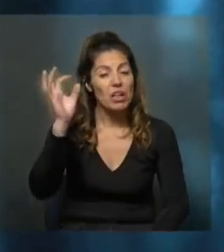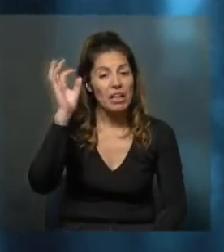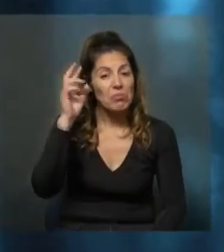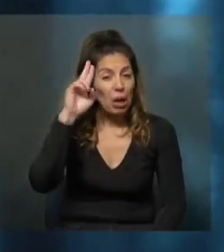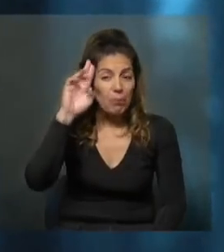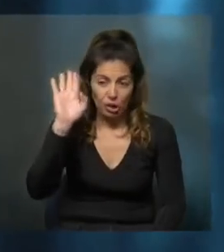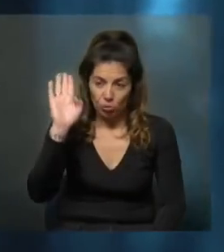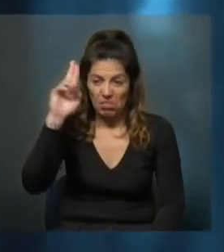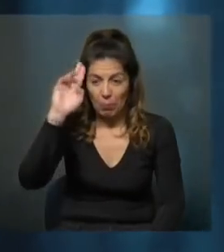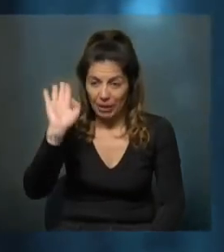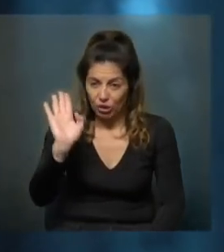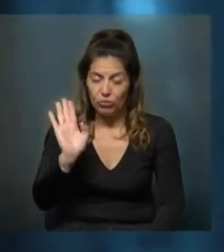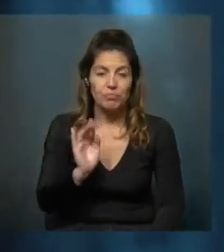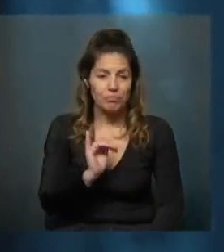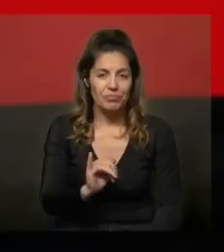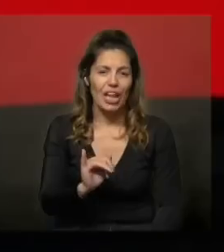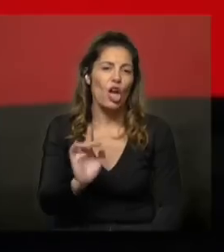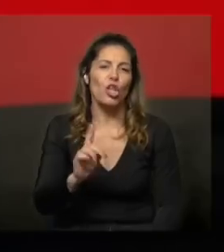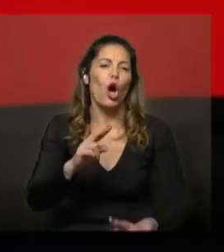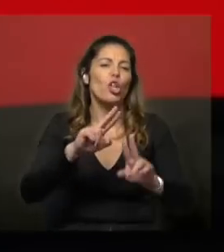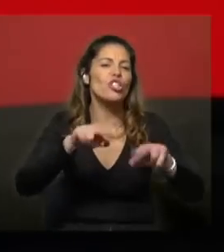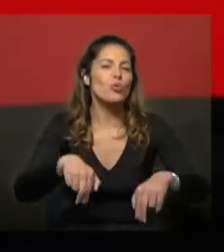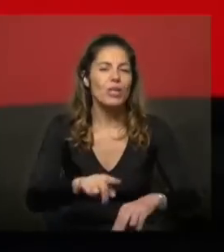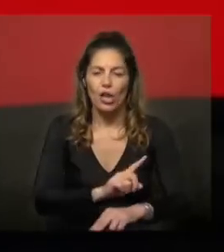no no no censuraron